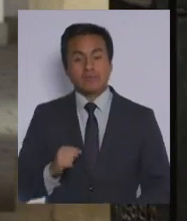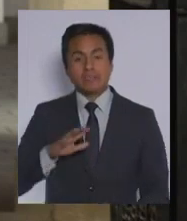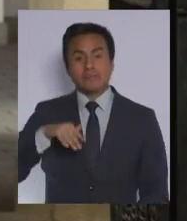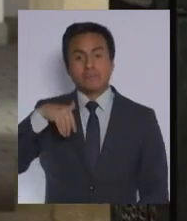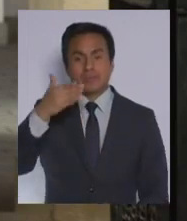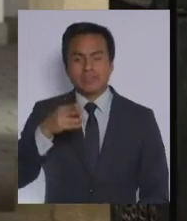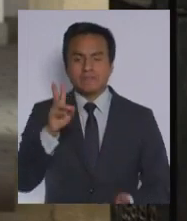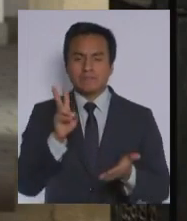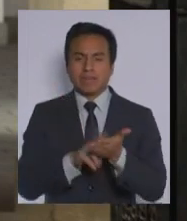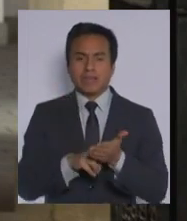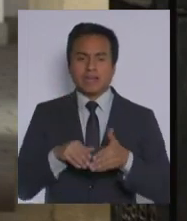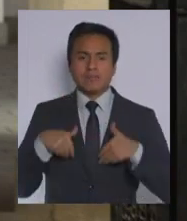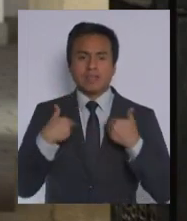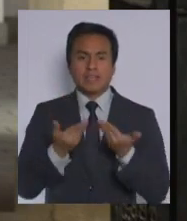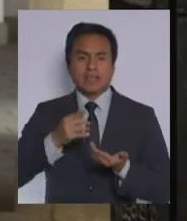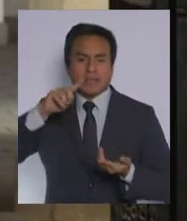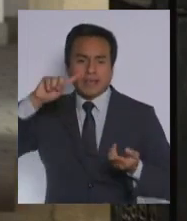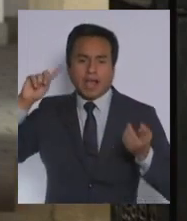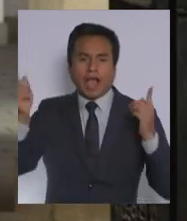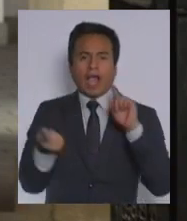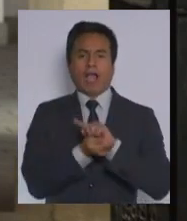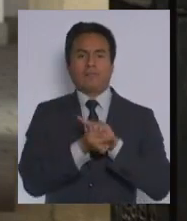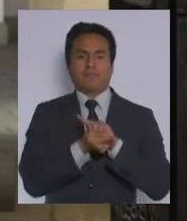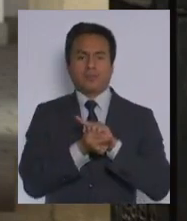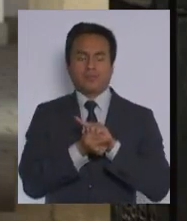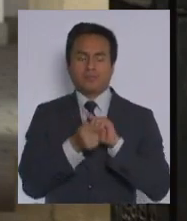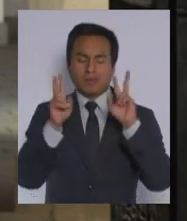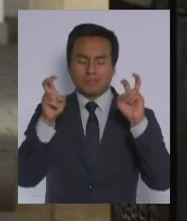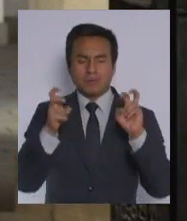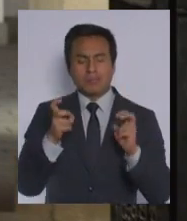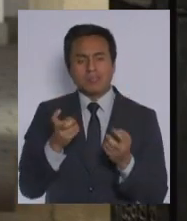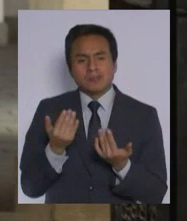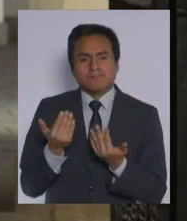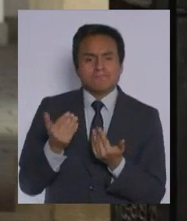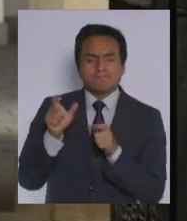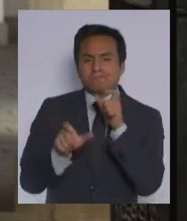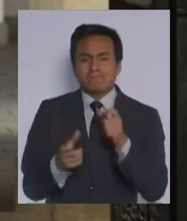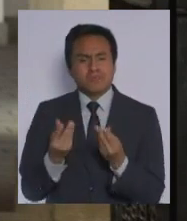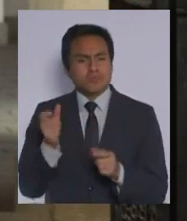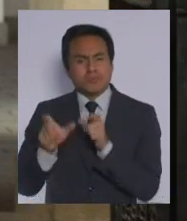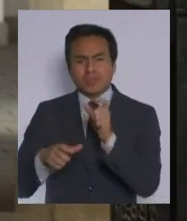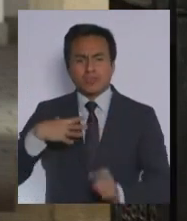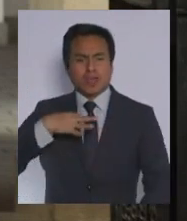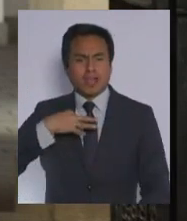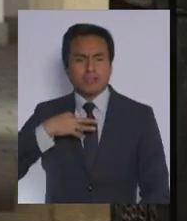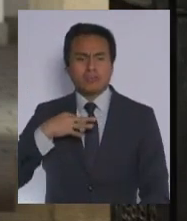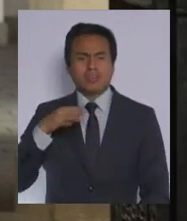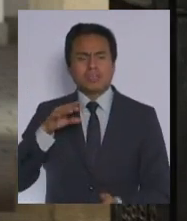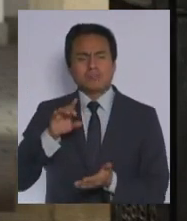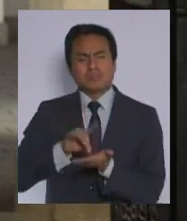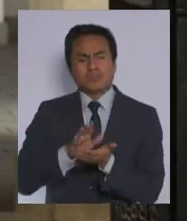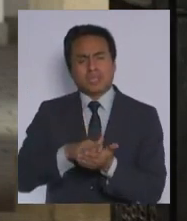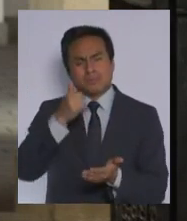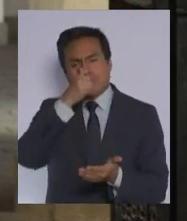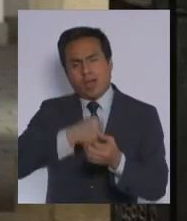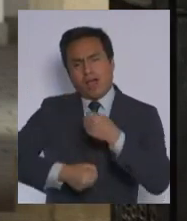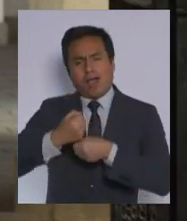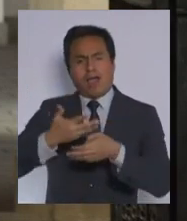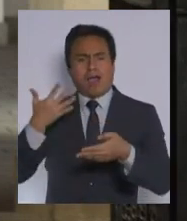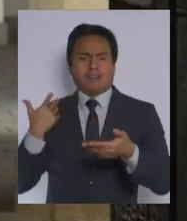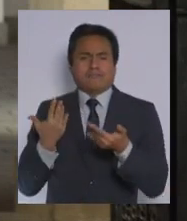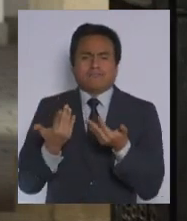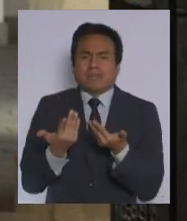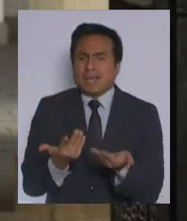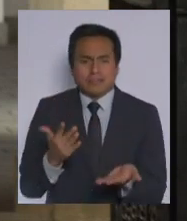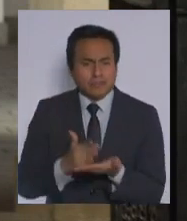realmente un cambio algo muy anhelado por la ciudadanía que lleva en deudas demasiados años y que